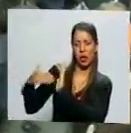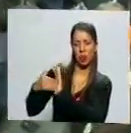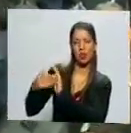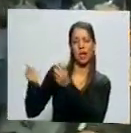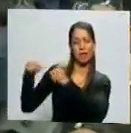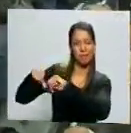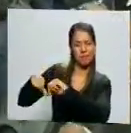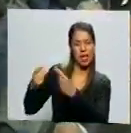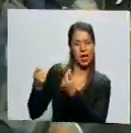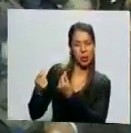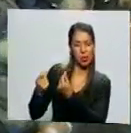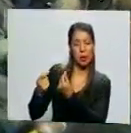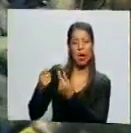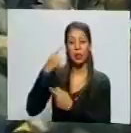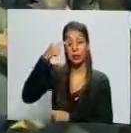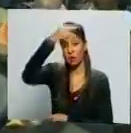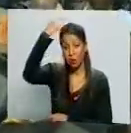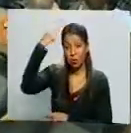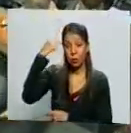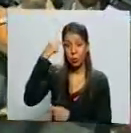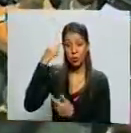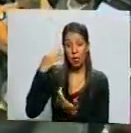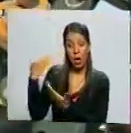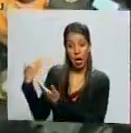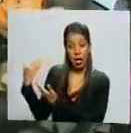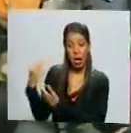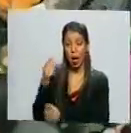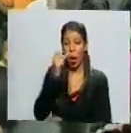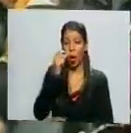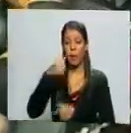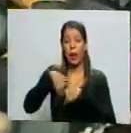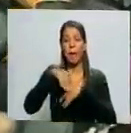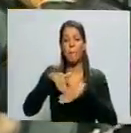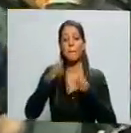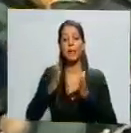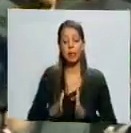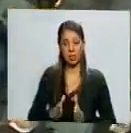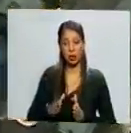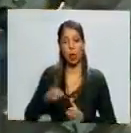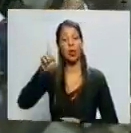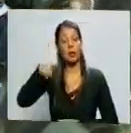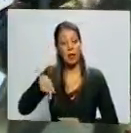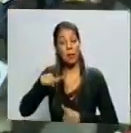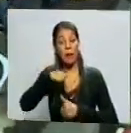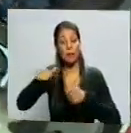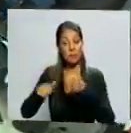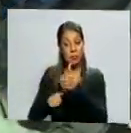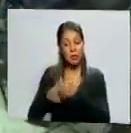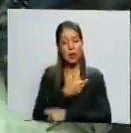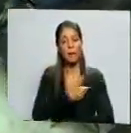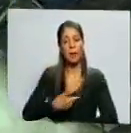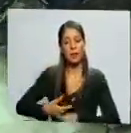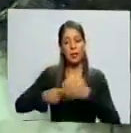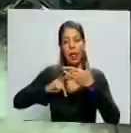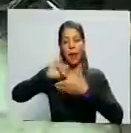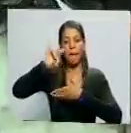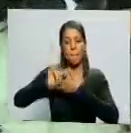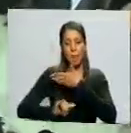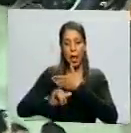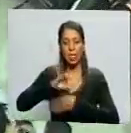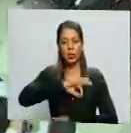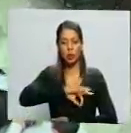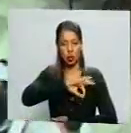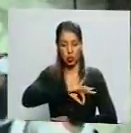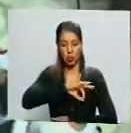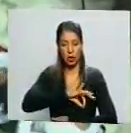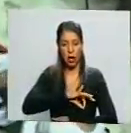Recordemos que Ricardo Menéndez funge además de ministro como vicepresidente de Planificación Social